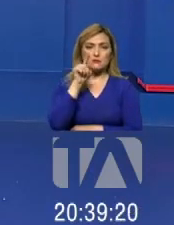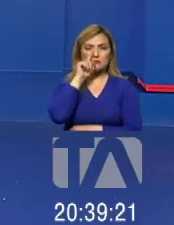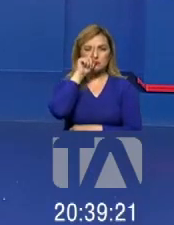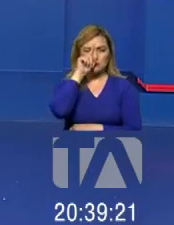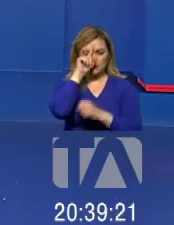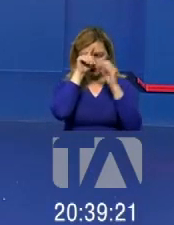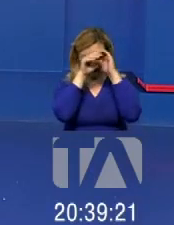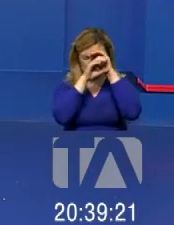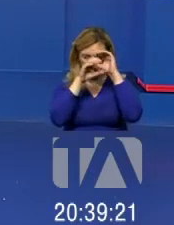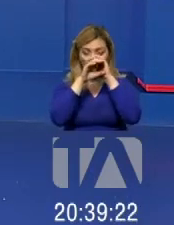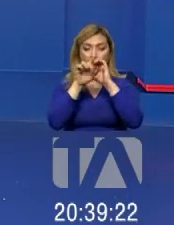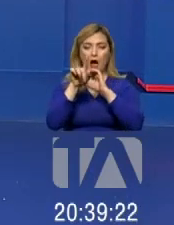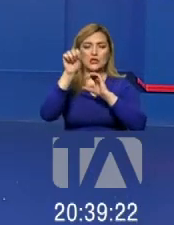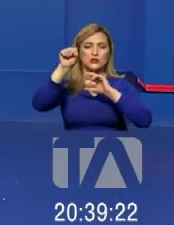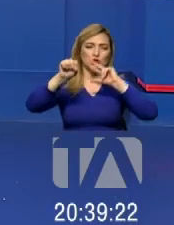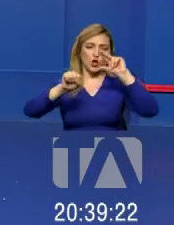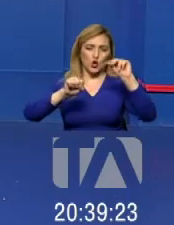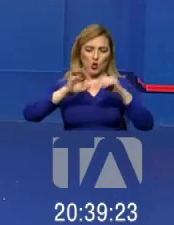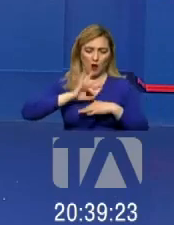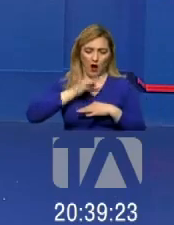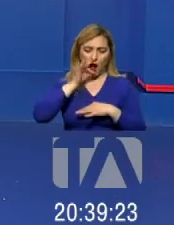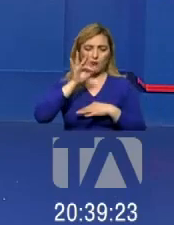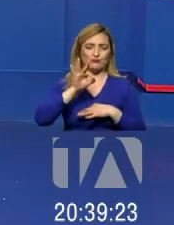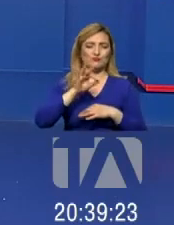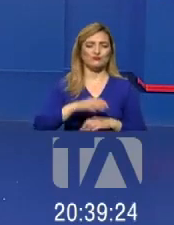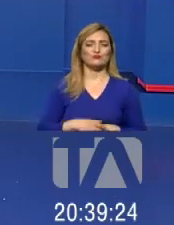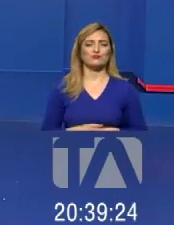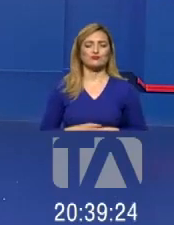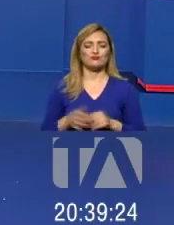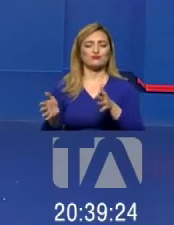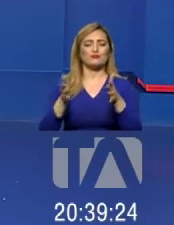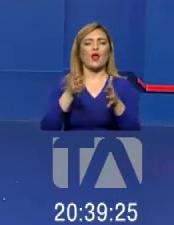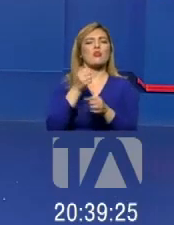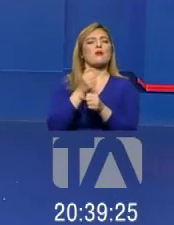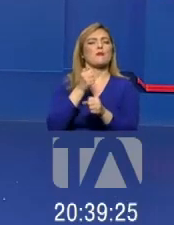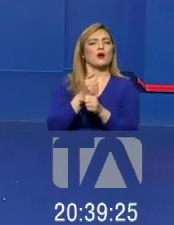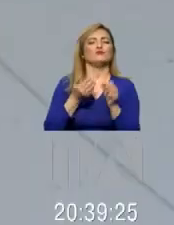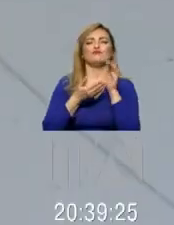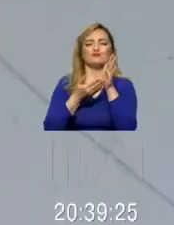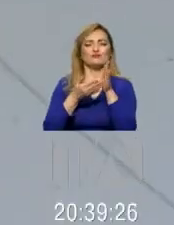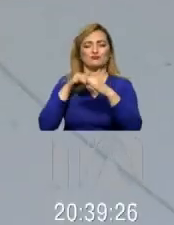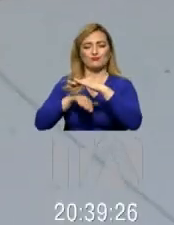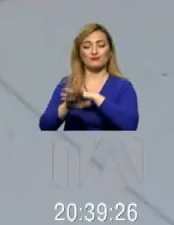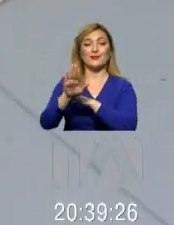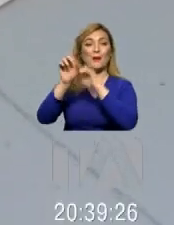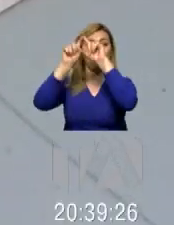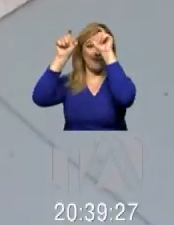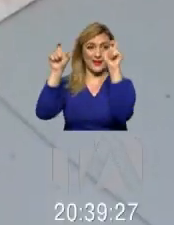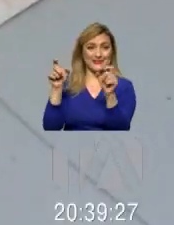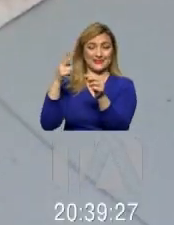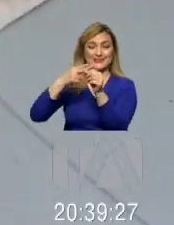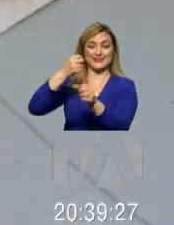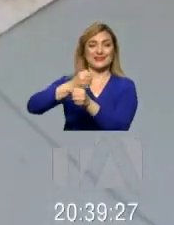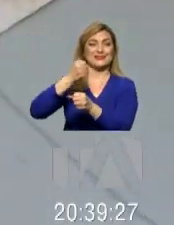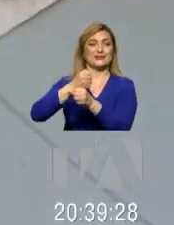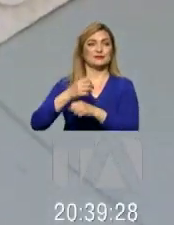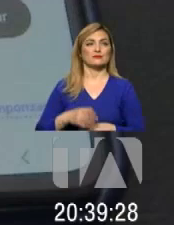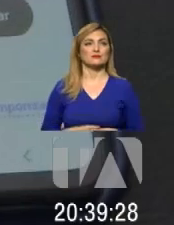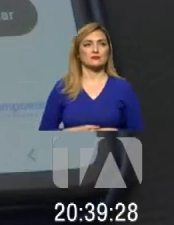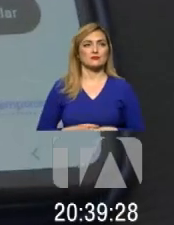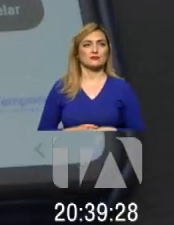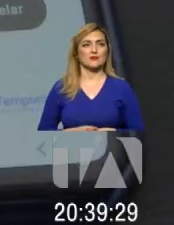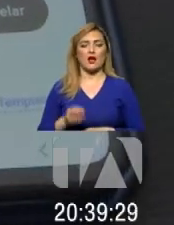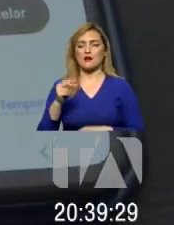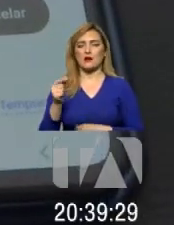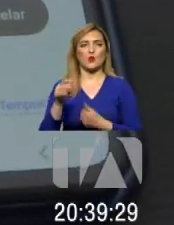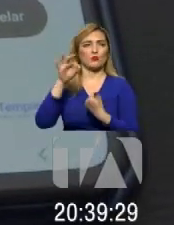no tiene la COVID-19. En el caso del trabajo, si nosotros vamos a ingresar a la empresa, yo no saco nada haciendo una